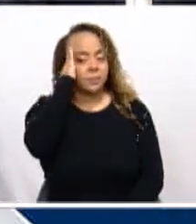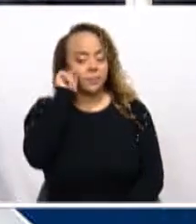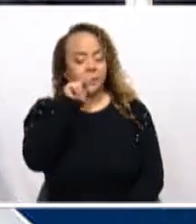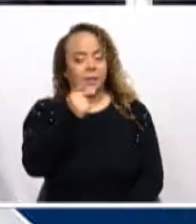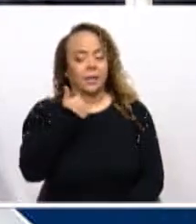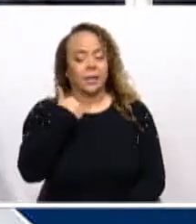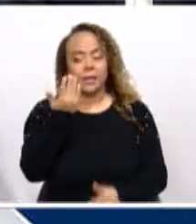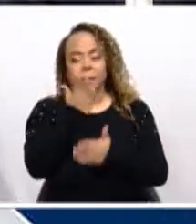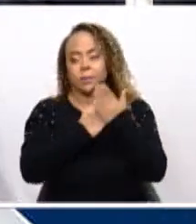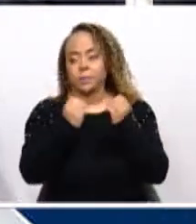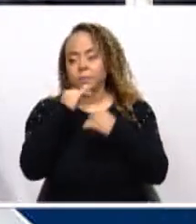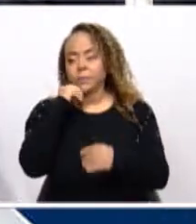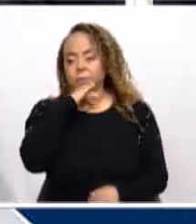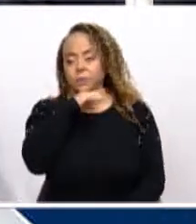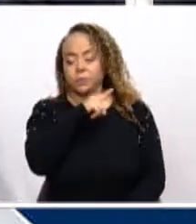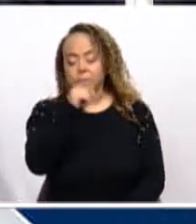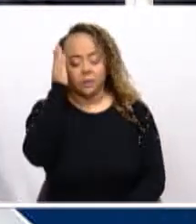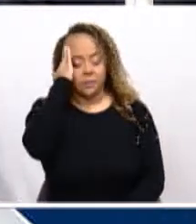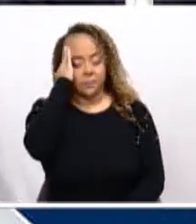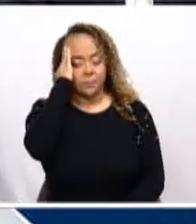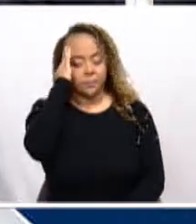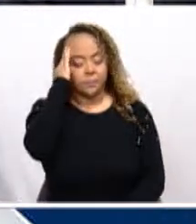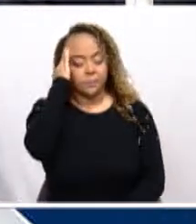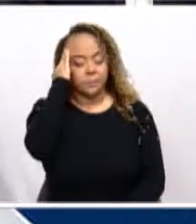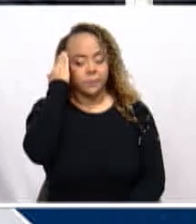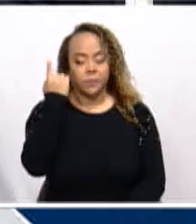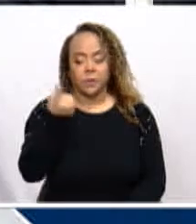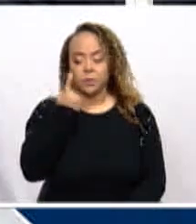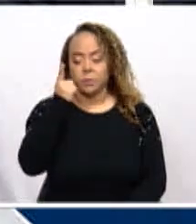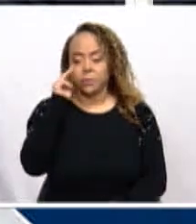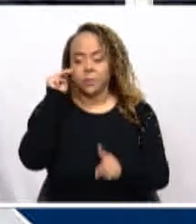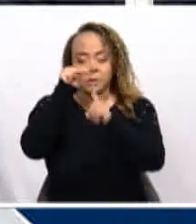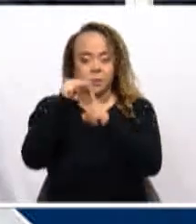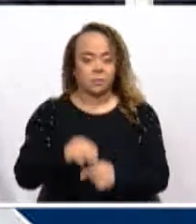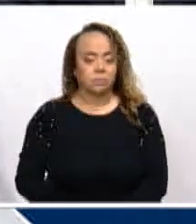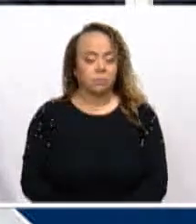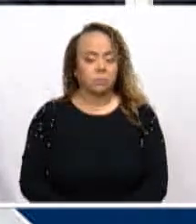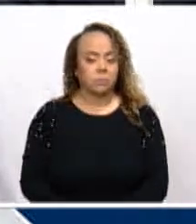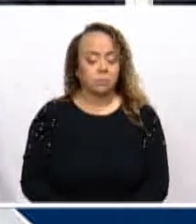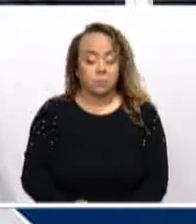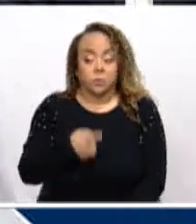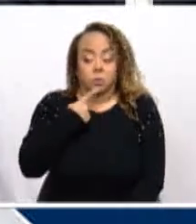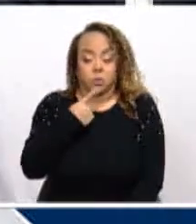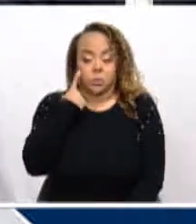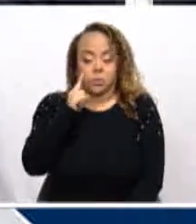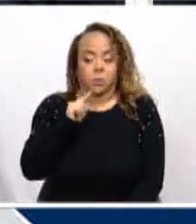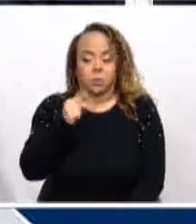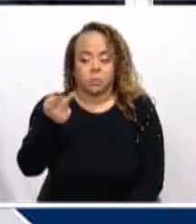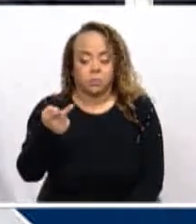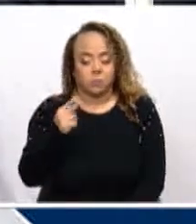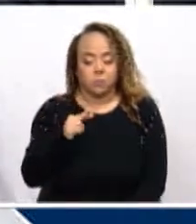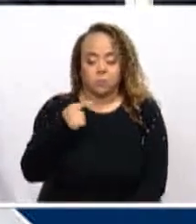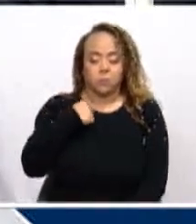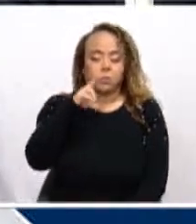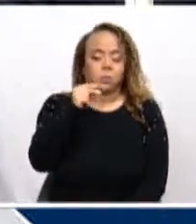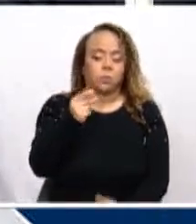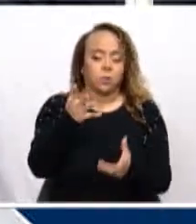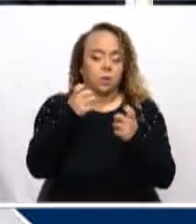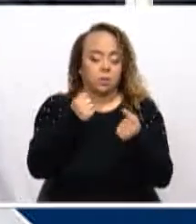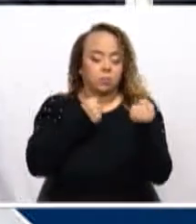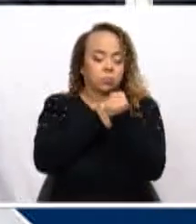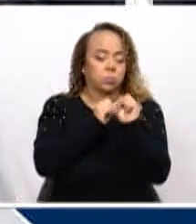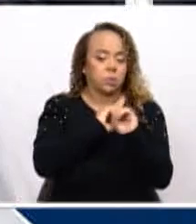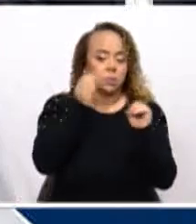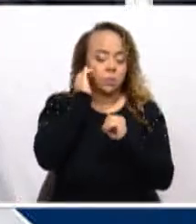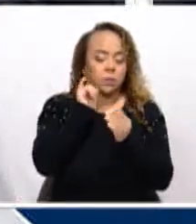raro es que hubiese solo un mensaje digo para los dos lados Yo no me quiero poner de lado de nadie